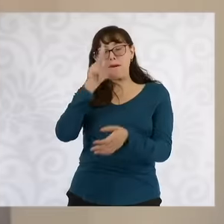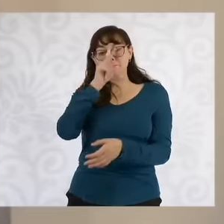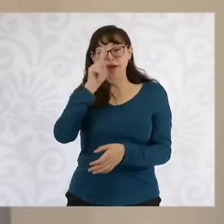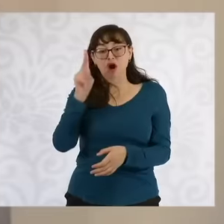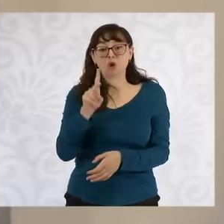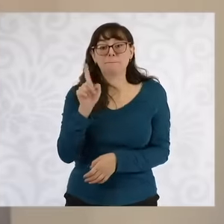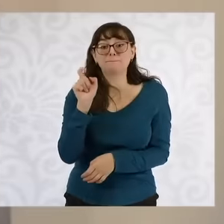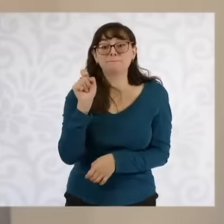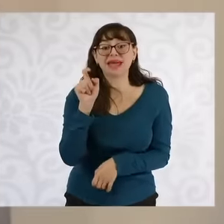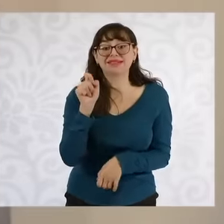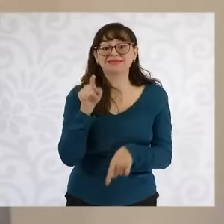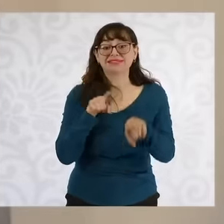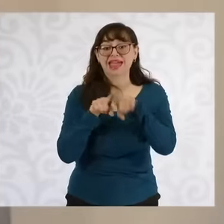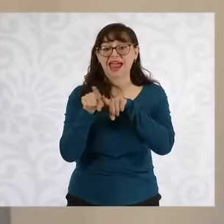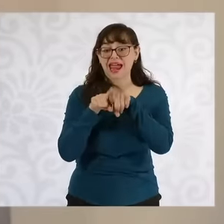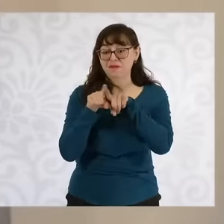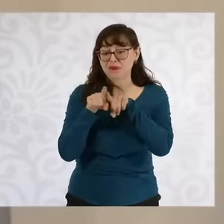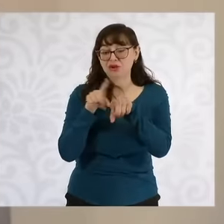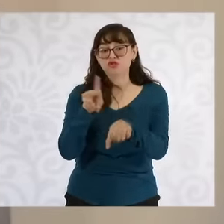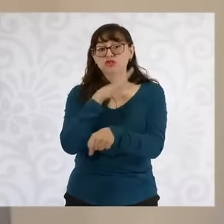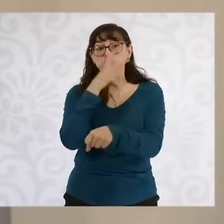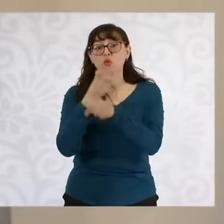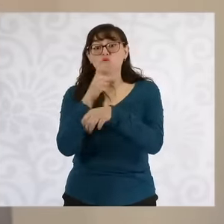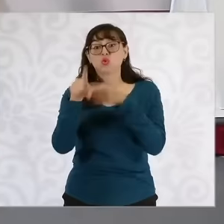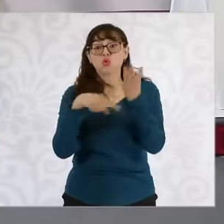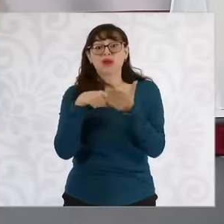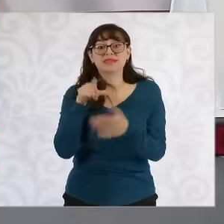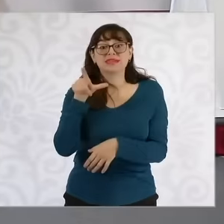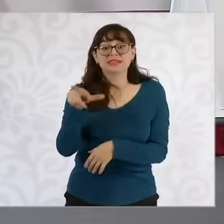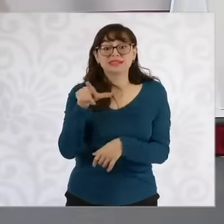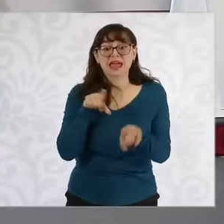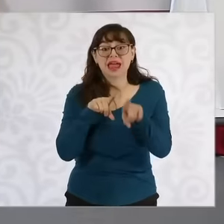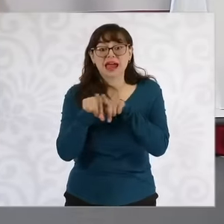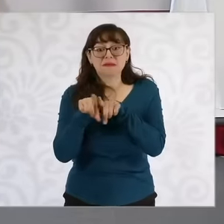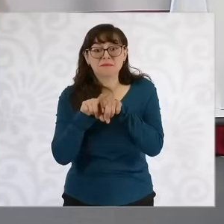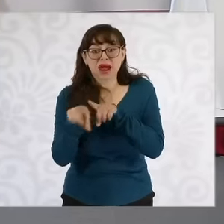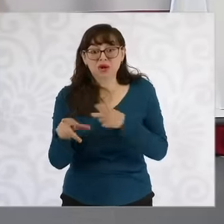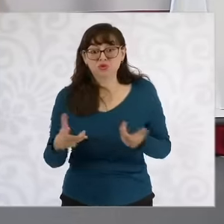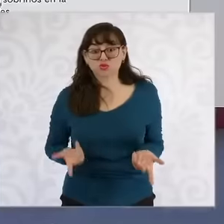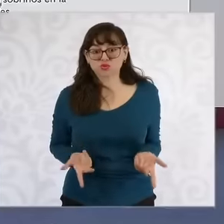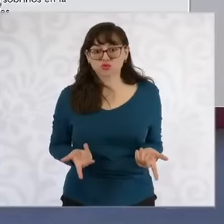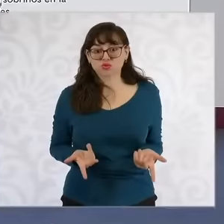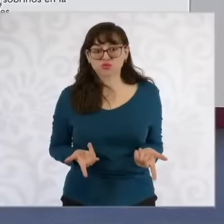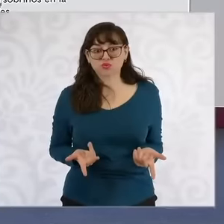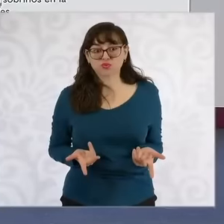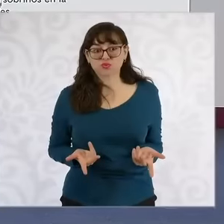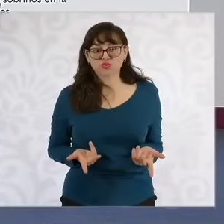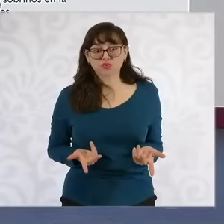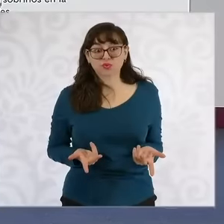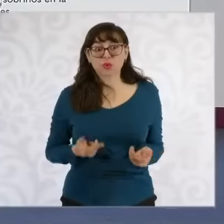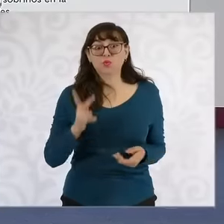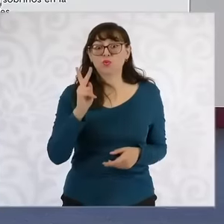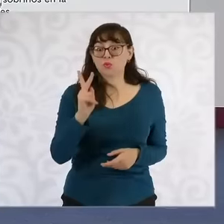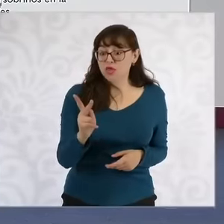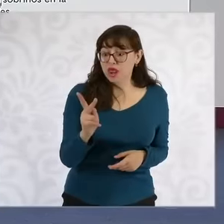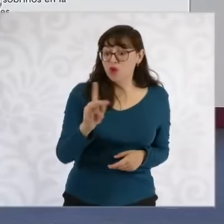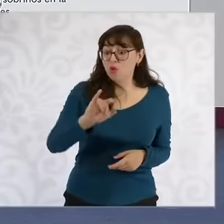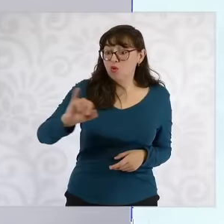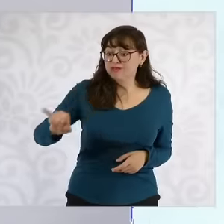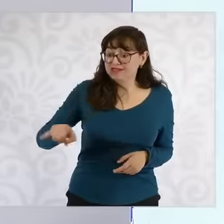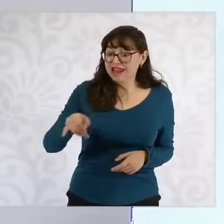de estos casos, seguido de Jalisco con 17. Estamos hablando del Poder Judicial de la Federación.